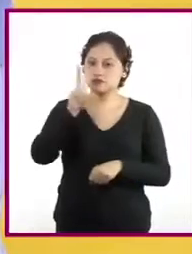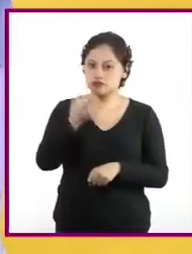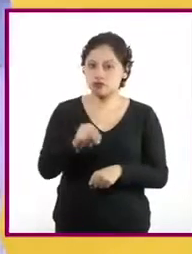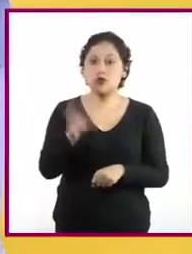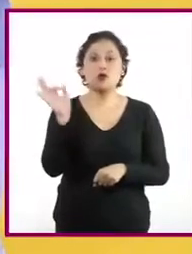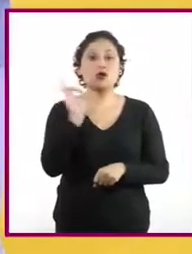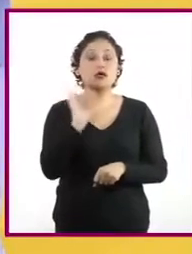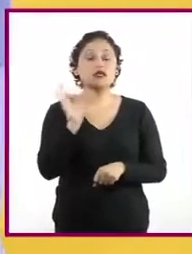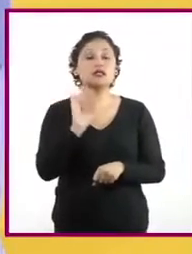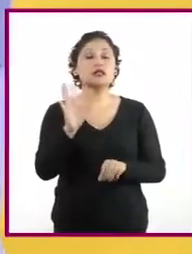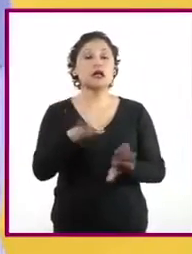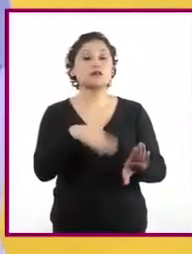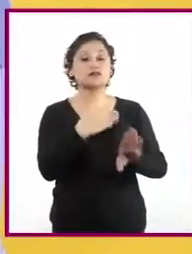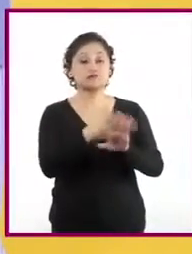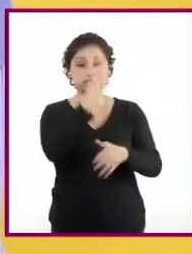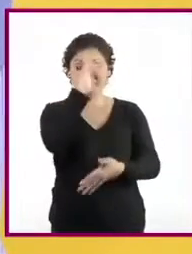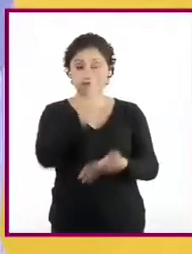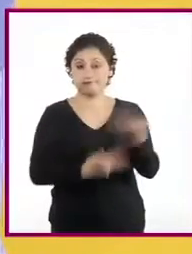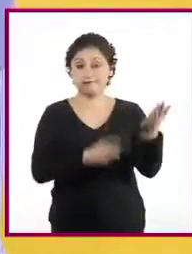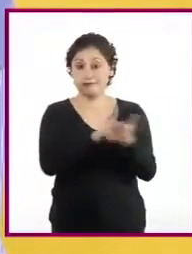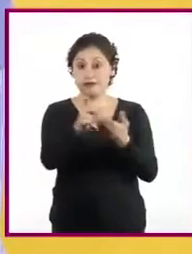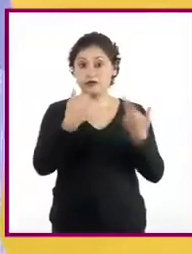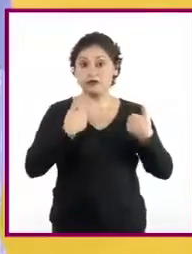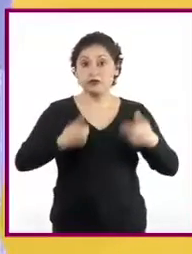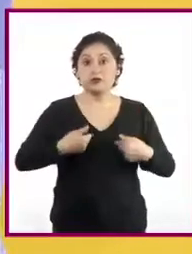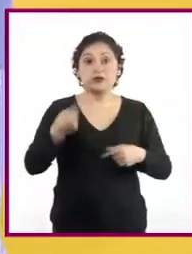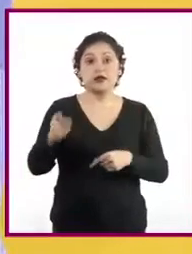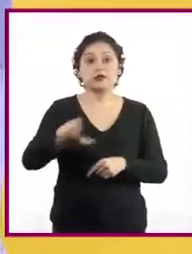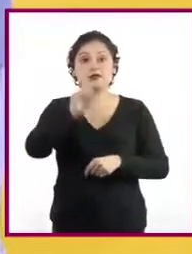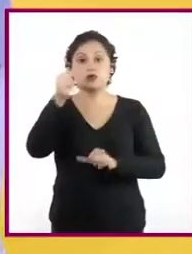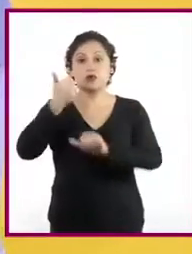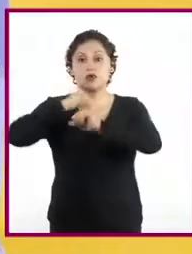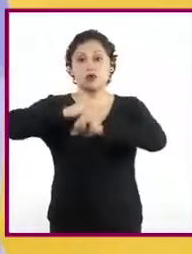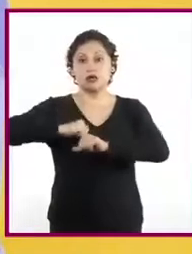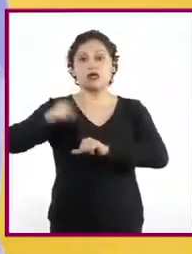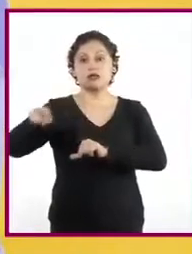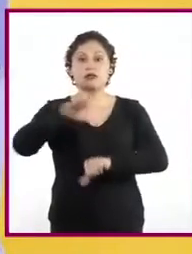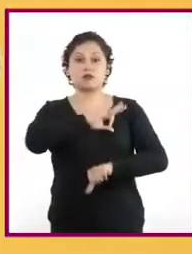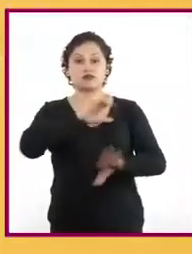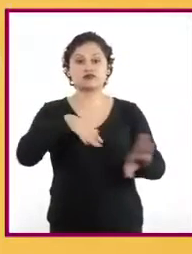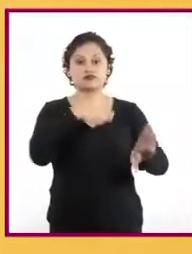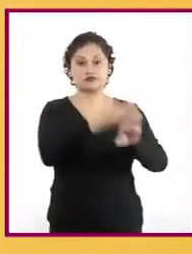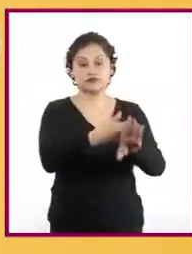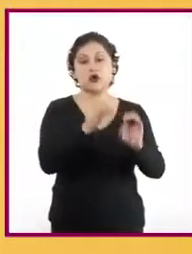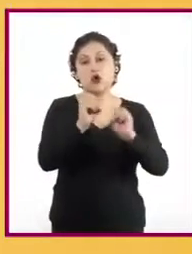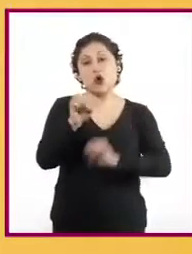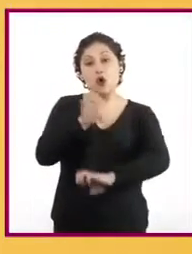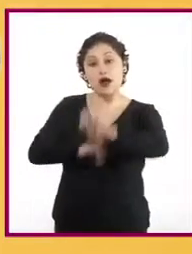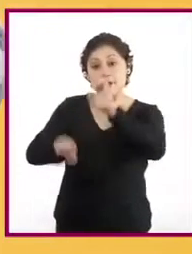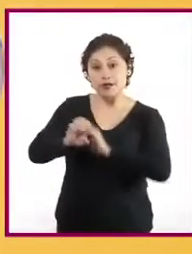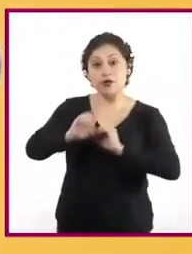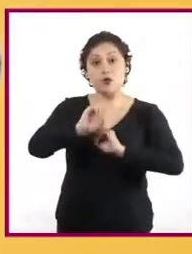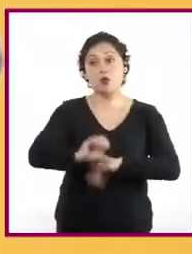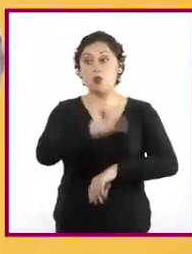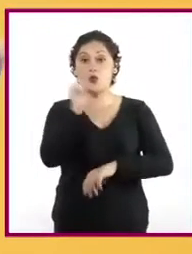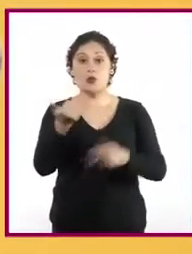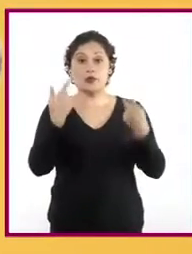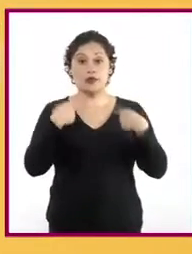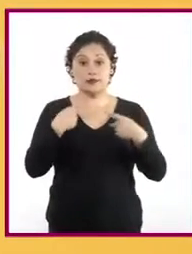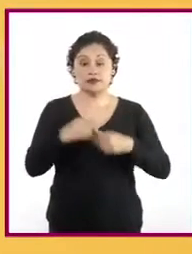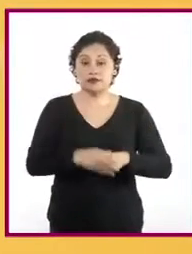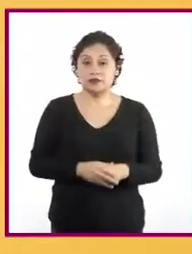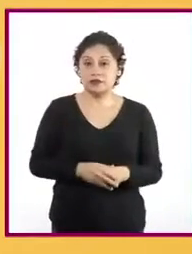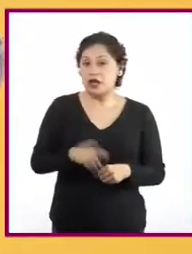parte de las instituciones o autoridades, pero también de otros ciudadanos o empresas. Cuando esto sucede,